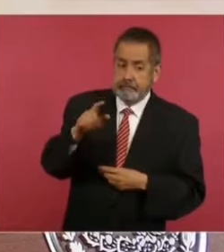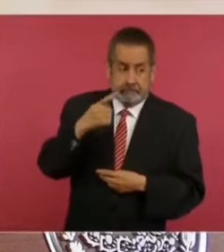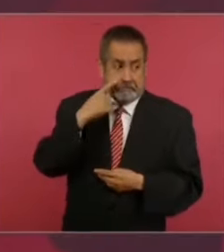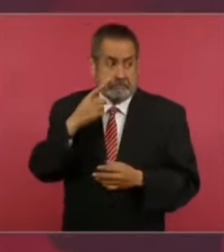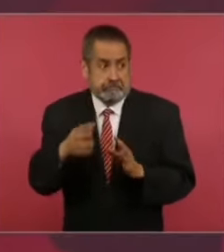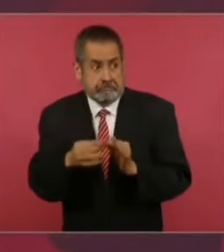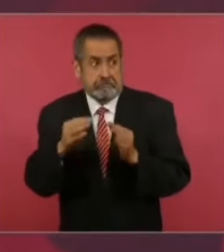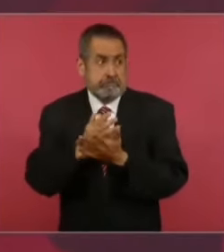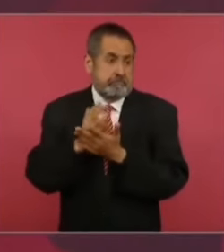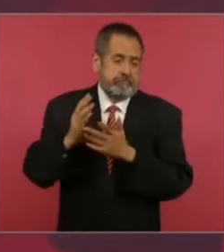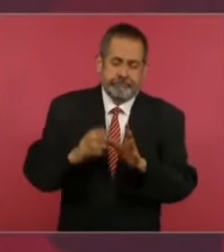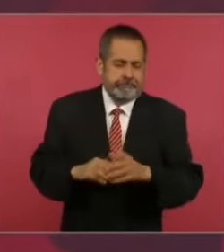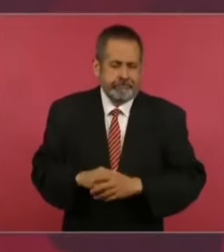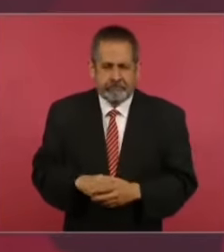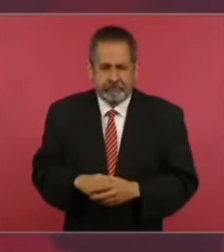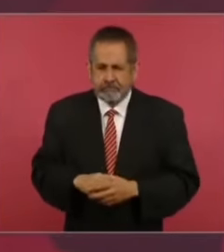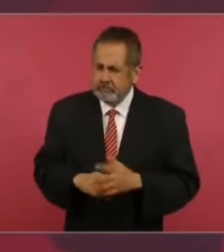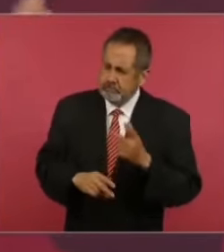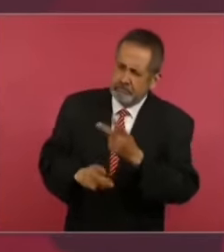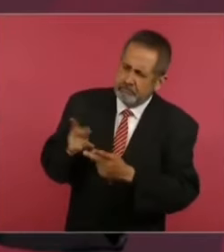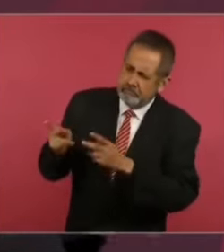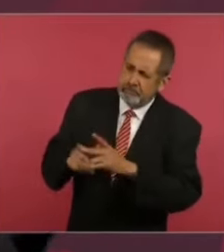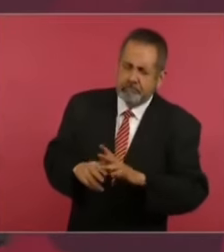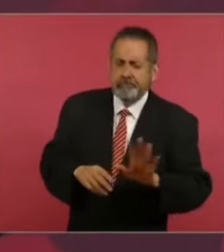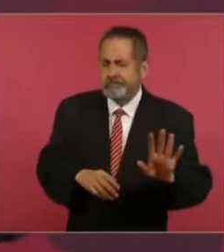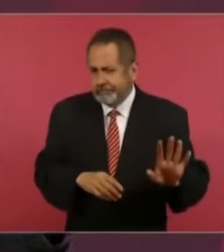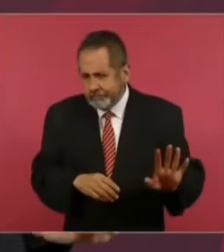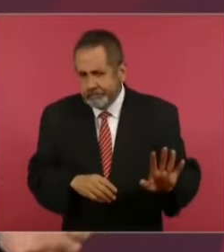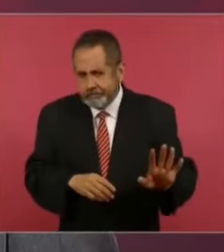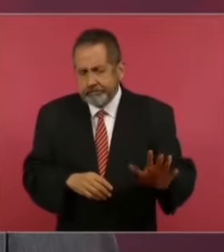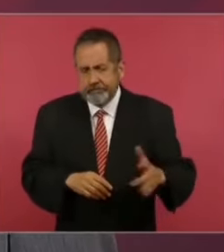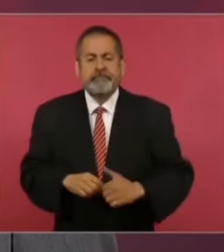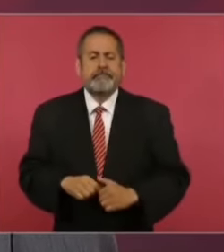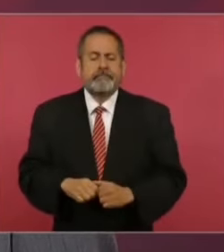pendiente de todo, cuestionó, pero pues